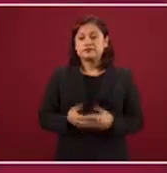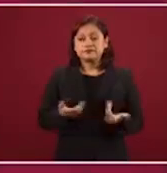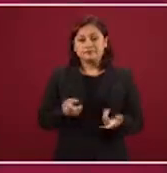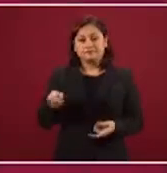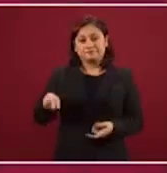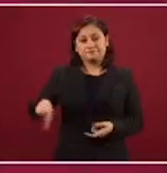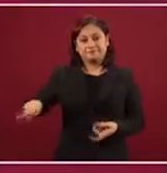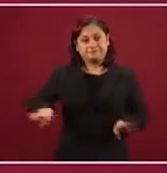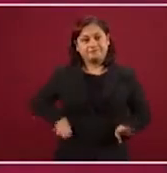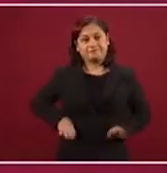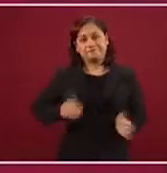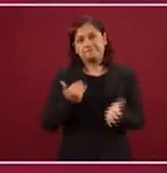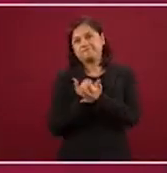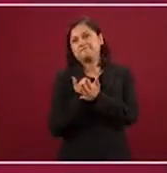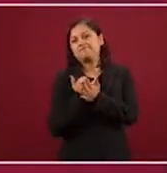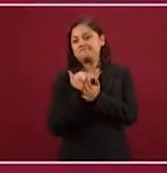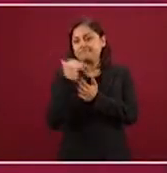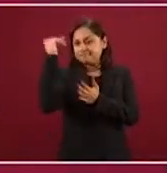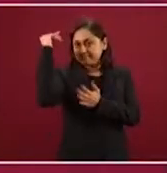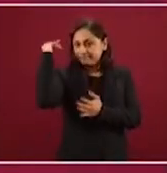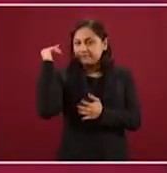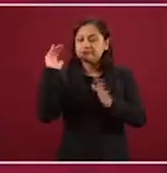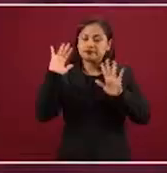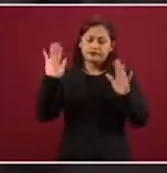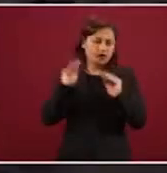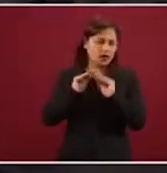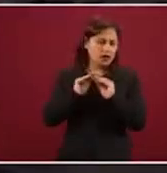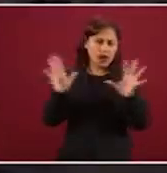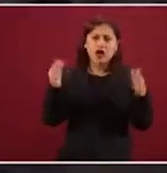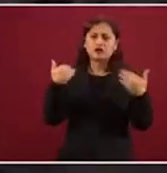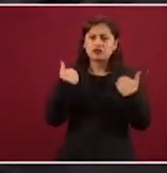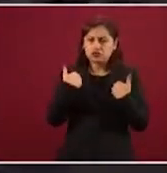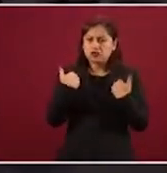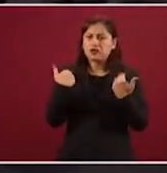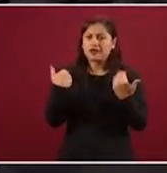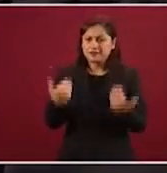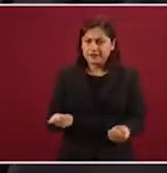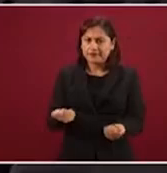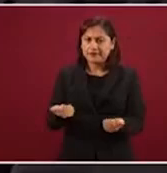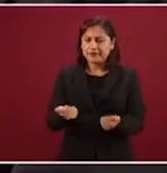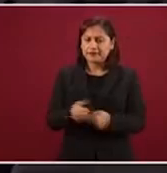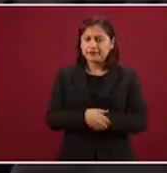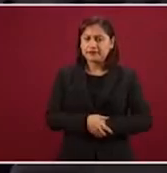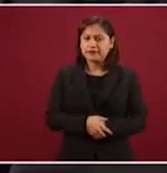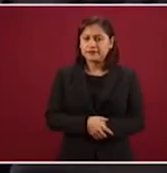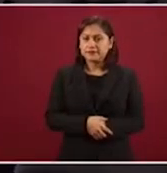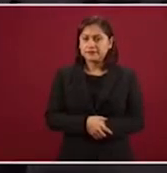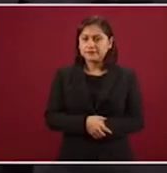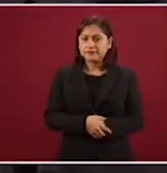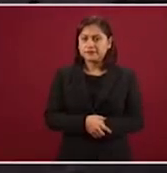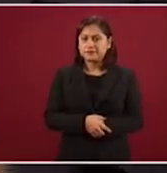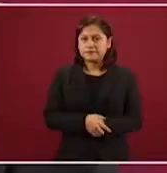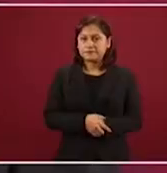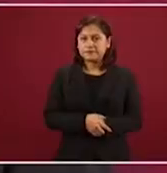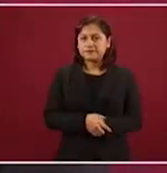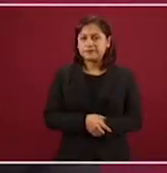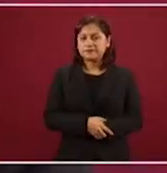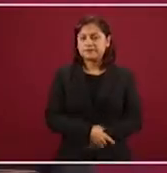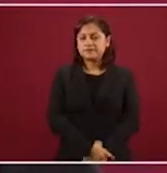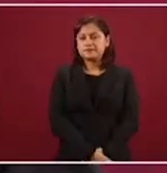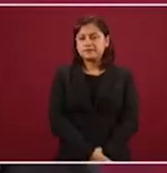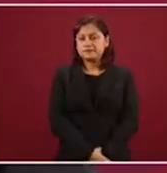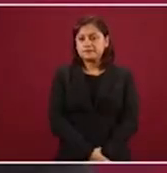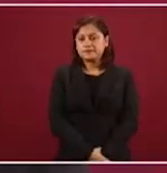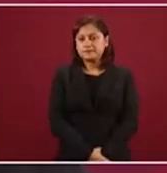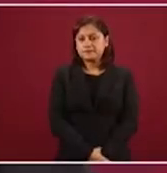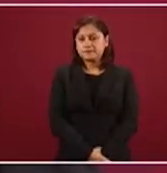exageran, además yo entiendo, imagínense cómo se sienten después de que se